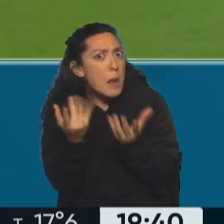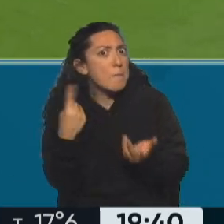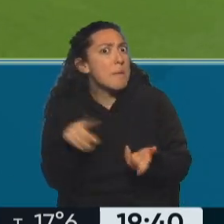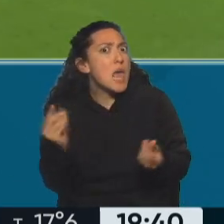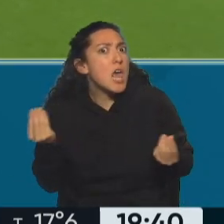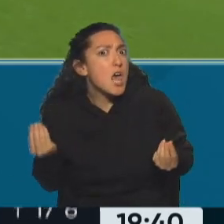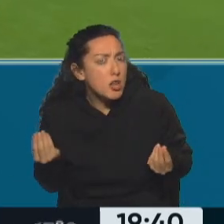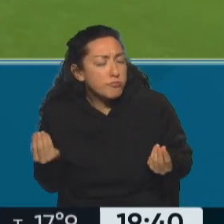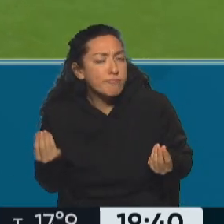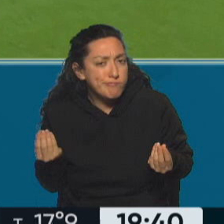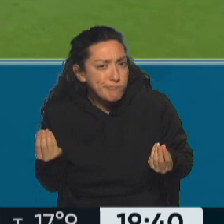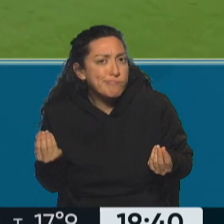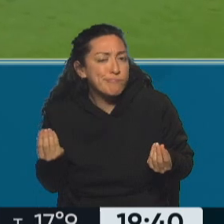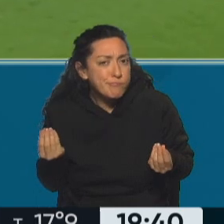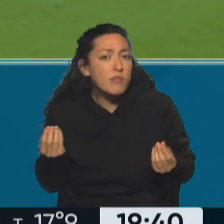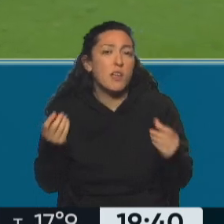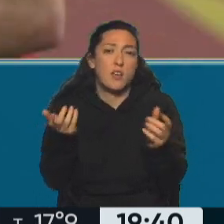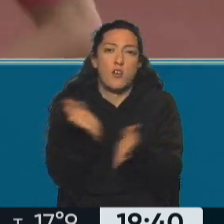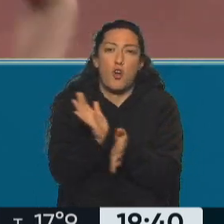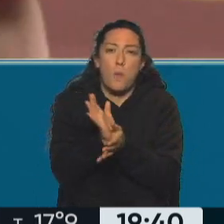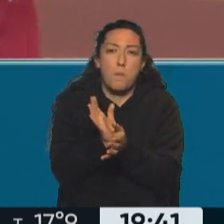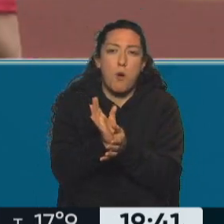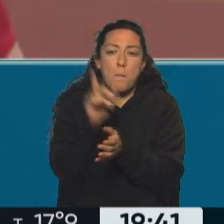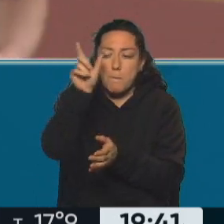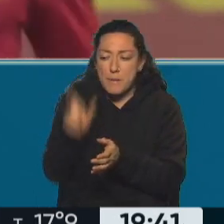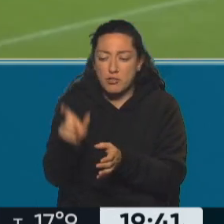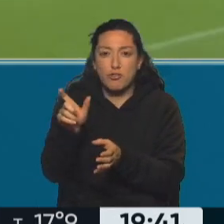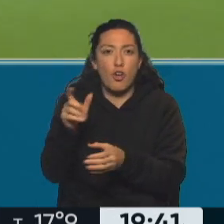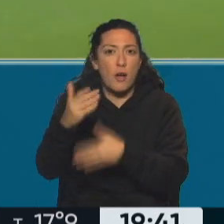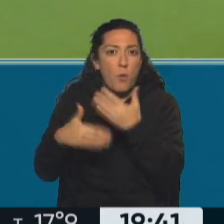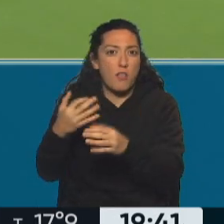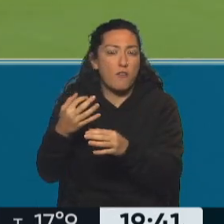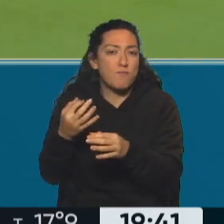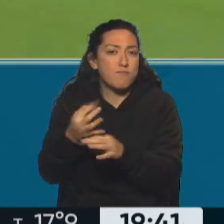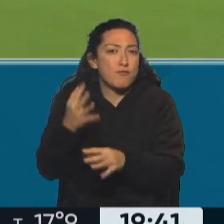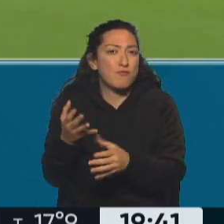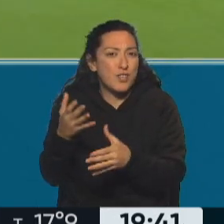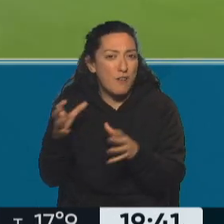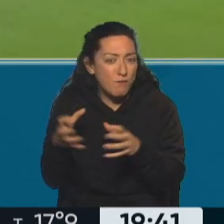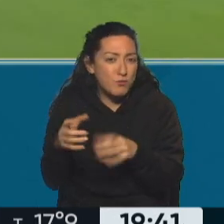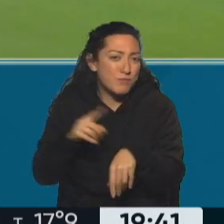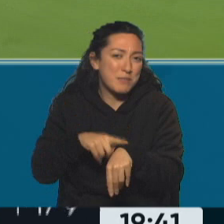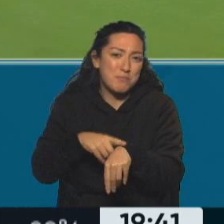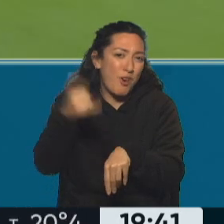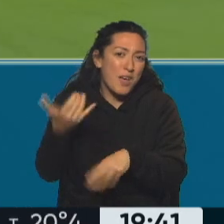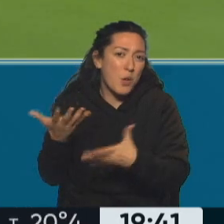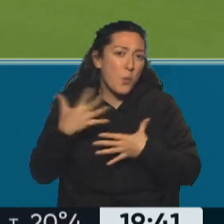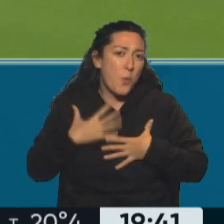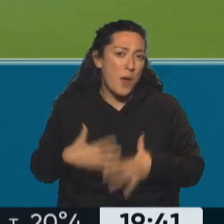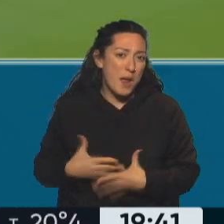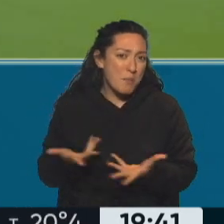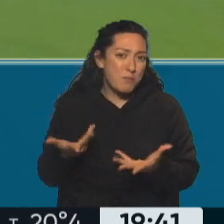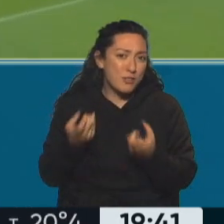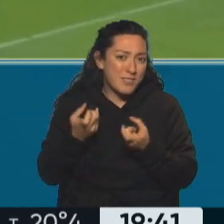que tiene una fecha de vencimiento el futbolista. Dolorosamente sí. Dolorosamente sí. Trabajan con el físico. Sí, viste que